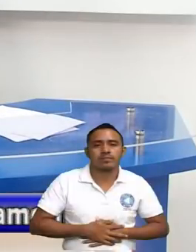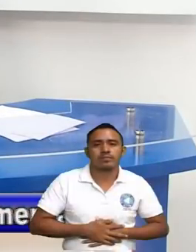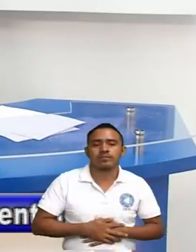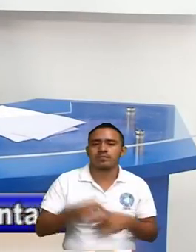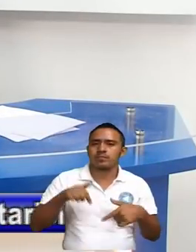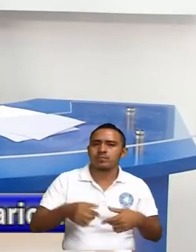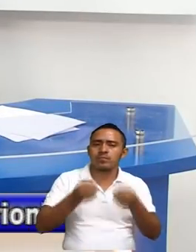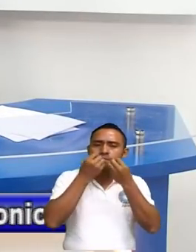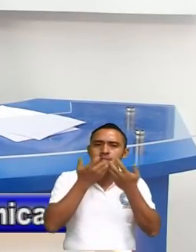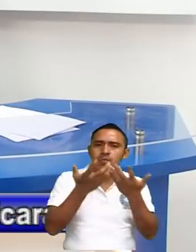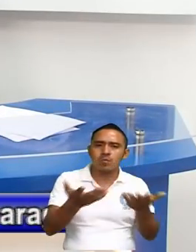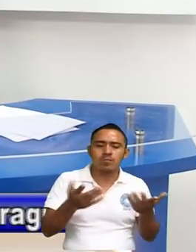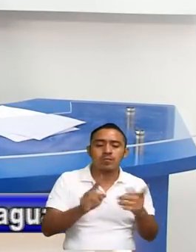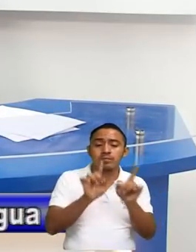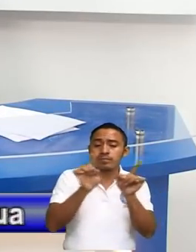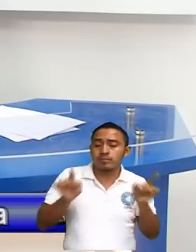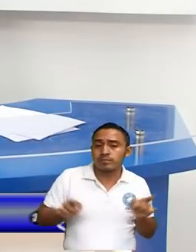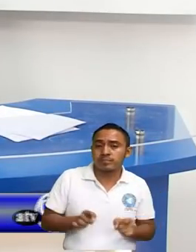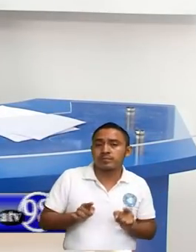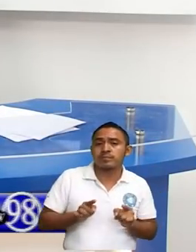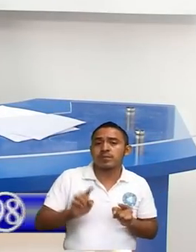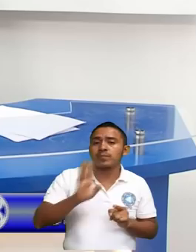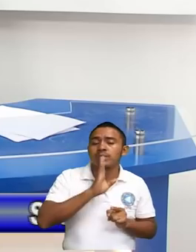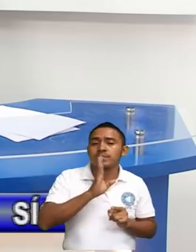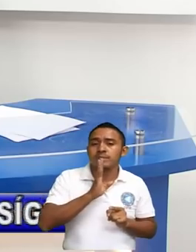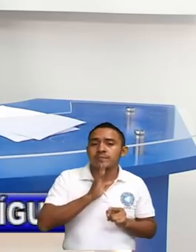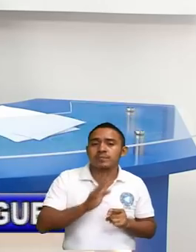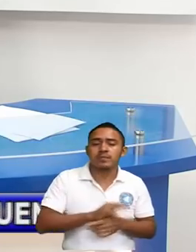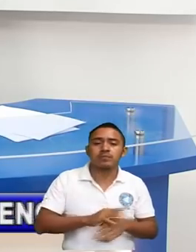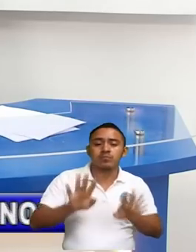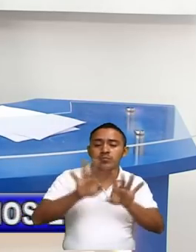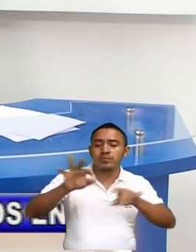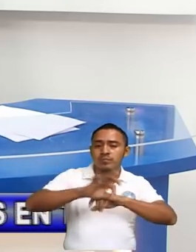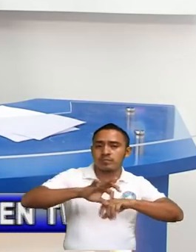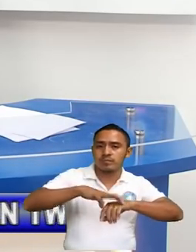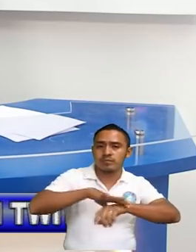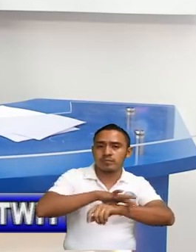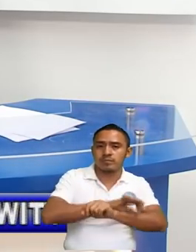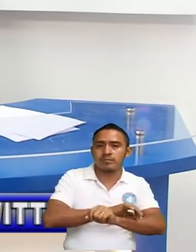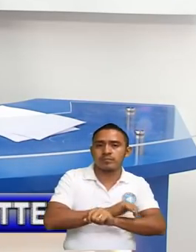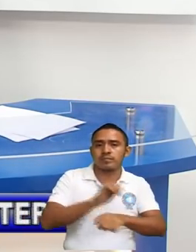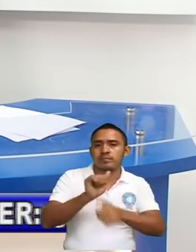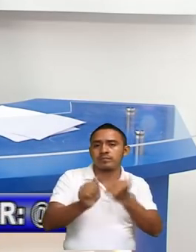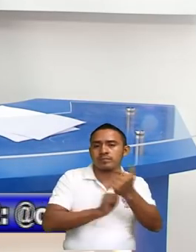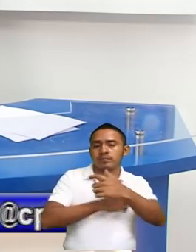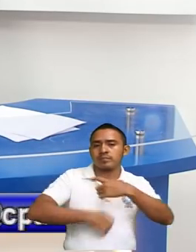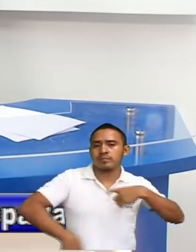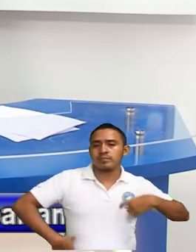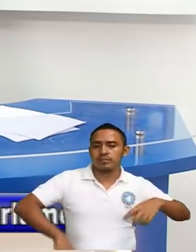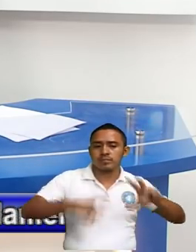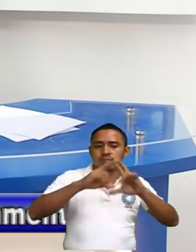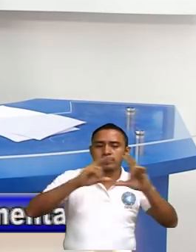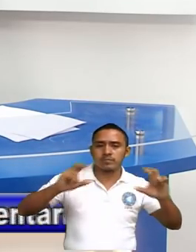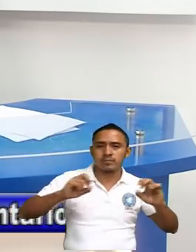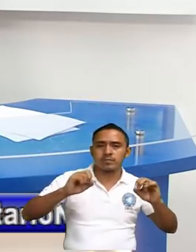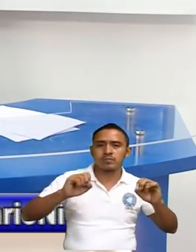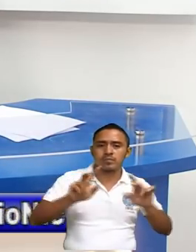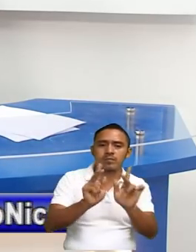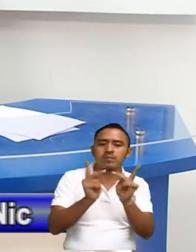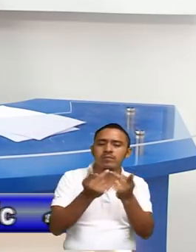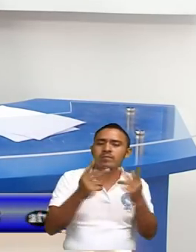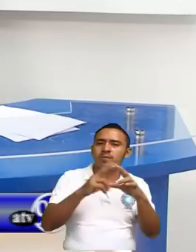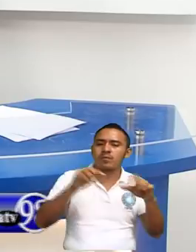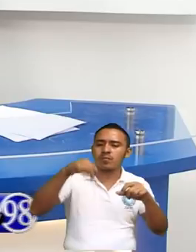A continuación les presentamos un resumen de la comunicación que sostuviera la compañera Rosario Murillo, vicepresidenta de la República con el pueblo